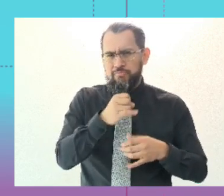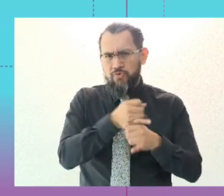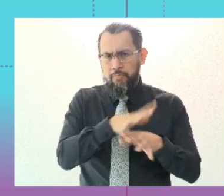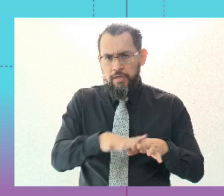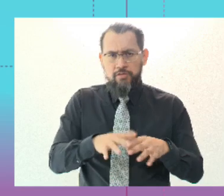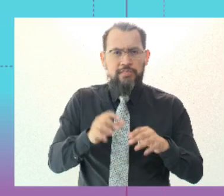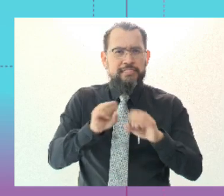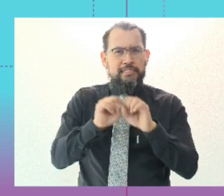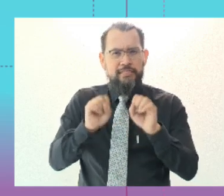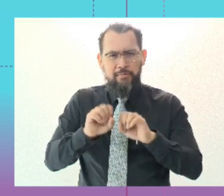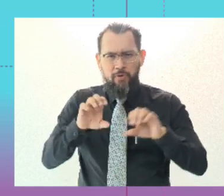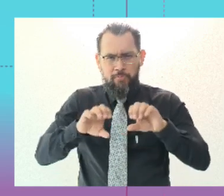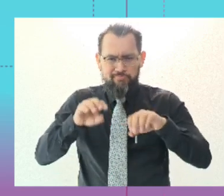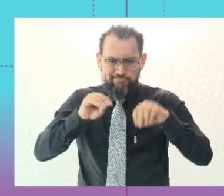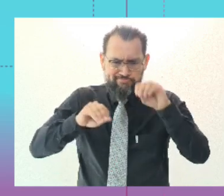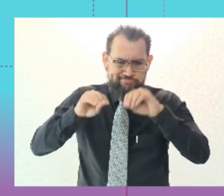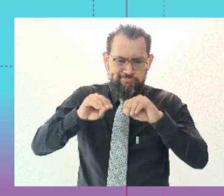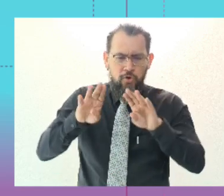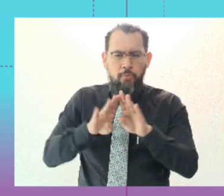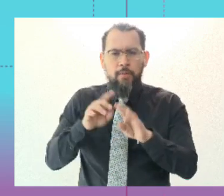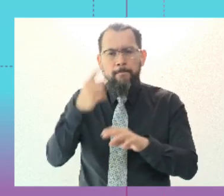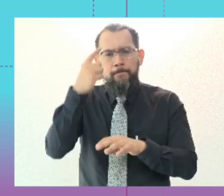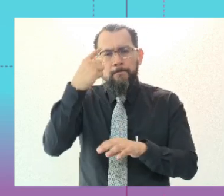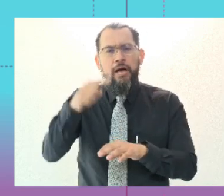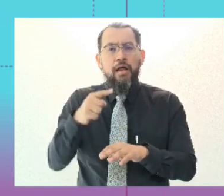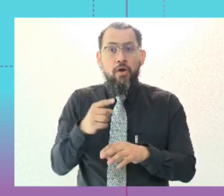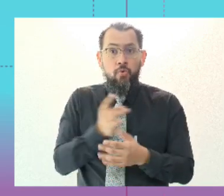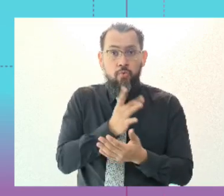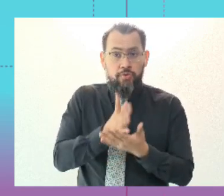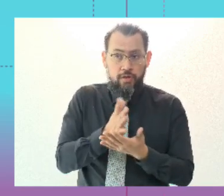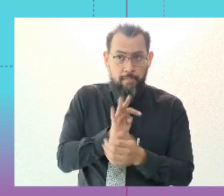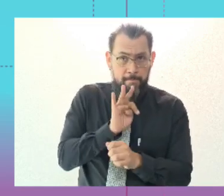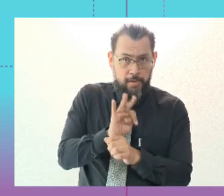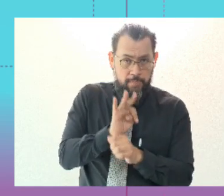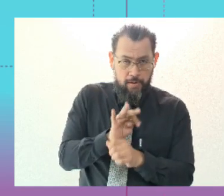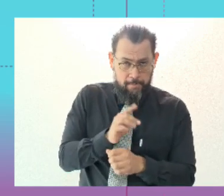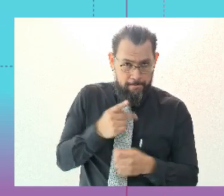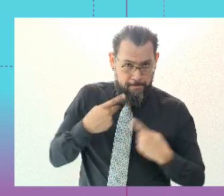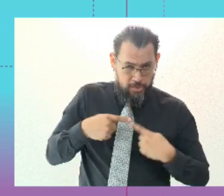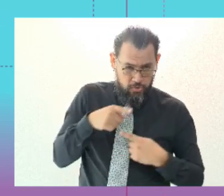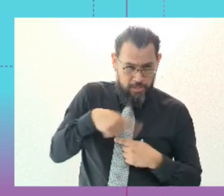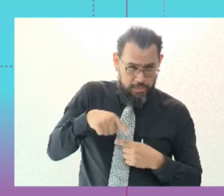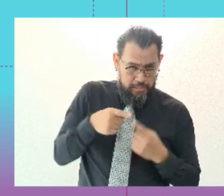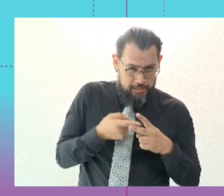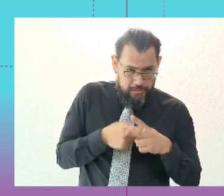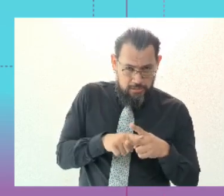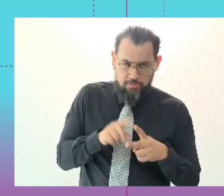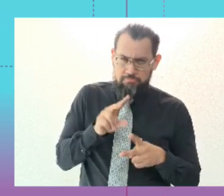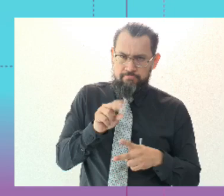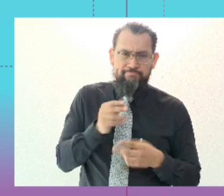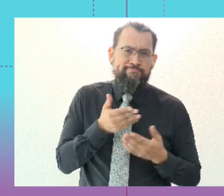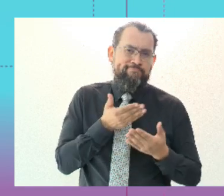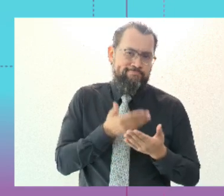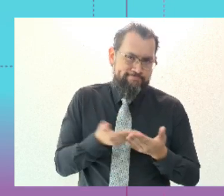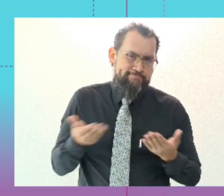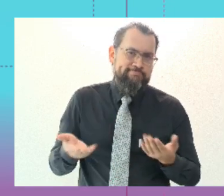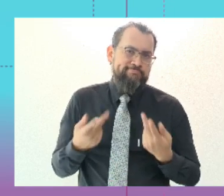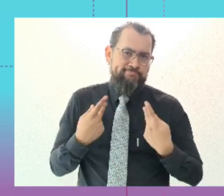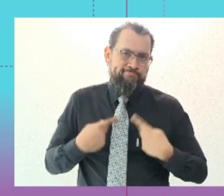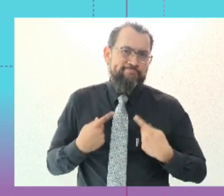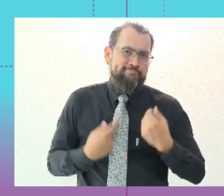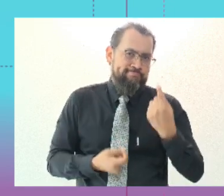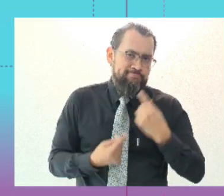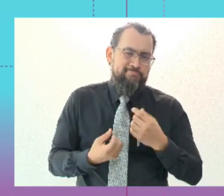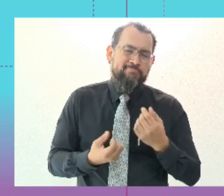están aportándole no solo a las personas que en ese momento comenzaron, sino a quienes se enfrentan al problema en la